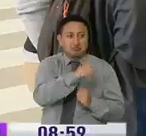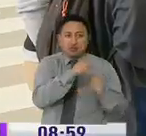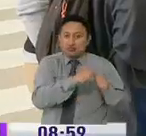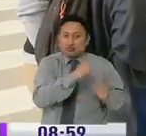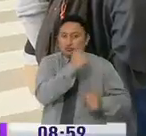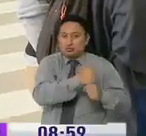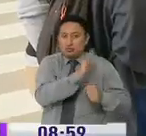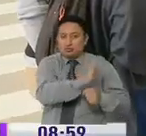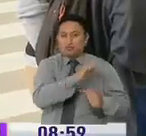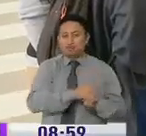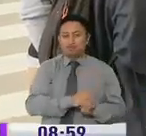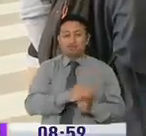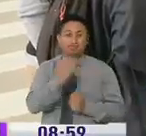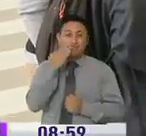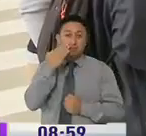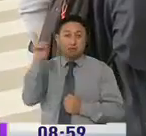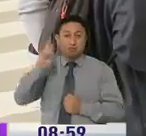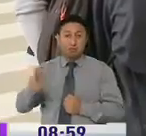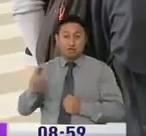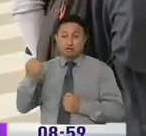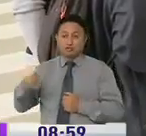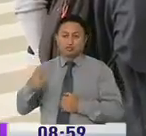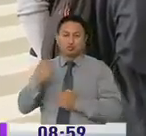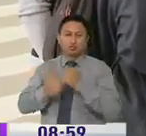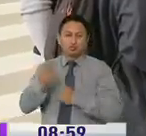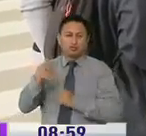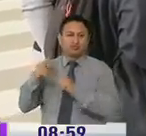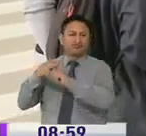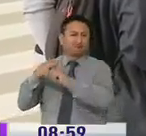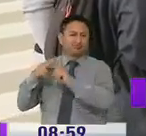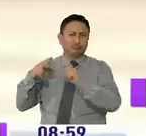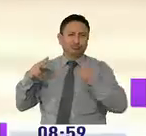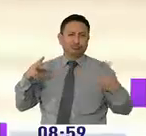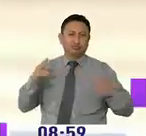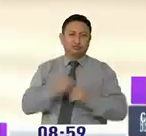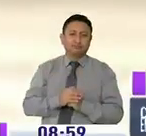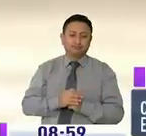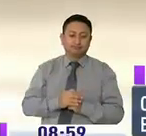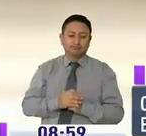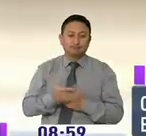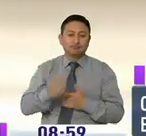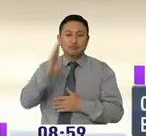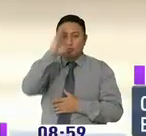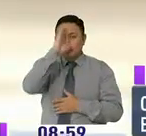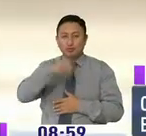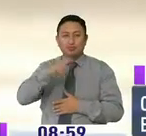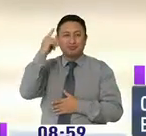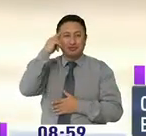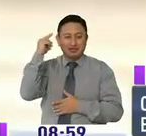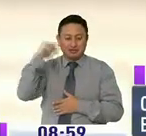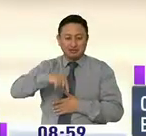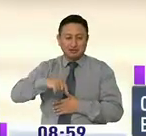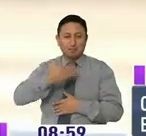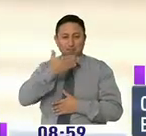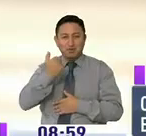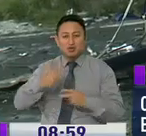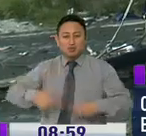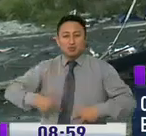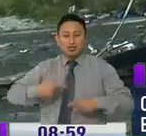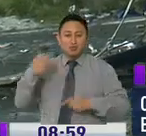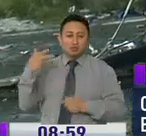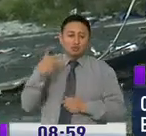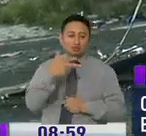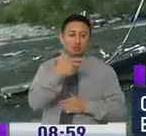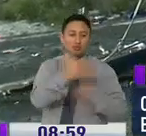allá. Contó que su madre salió de Venezuela huyendo de la crisis que vive ese país. Nunca se imaginaron que las ganas de buscar días mejores iba